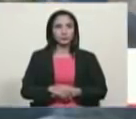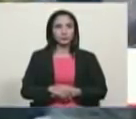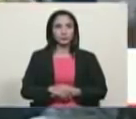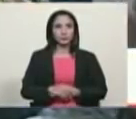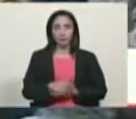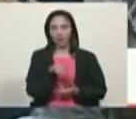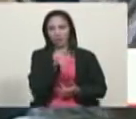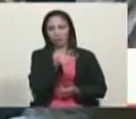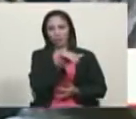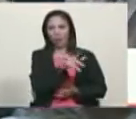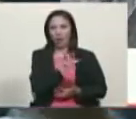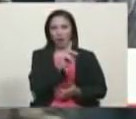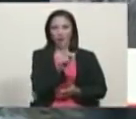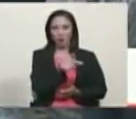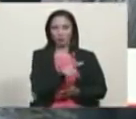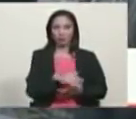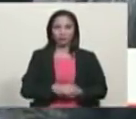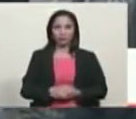Tú no vas